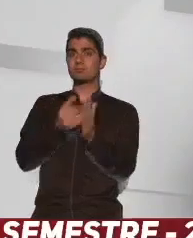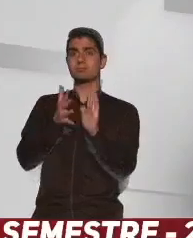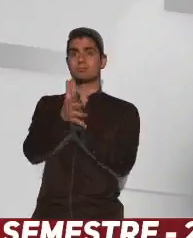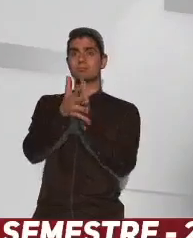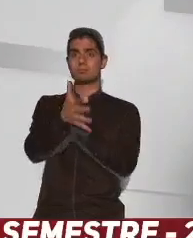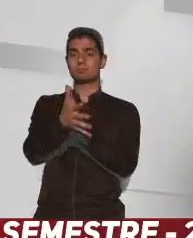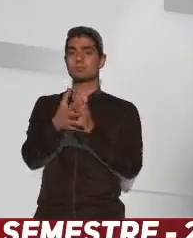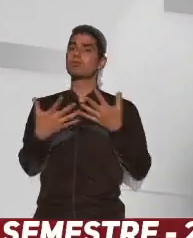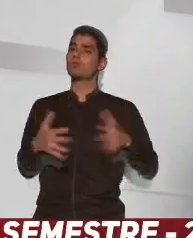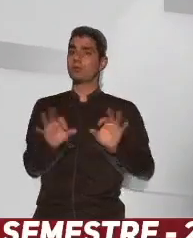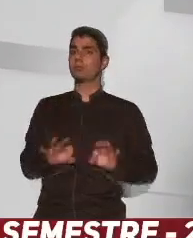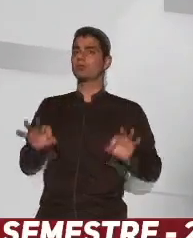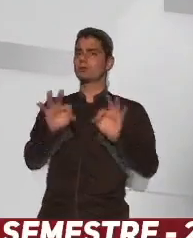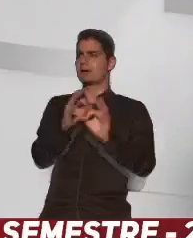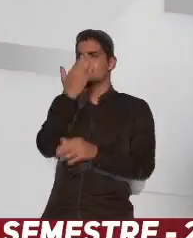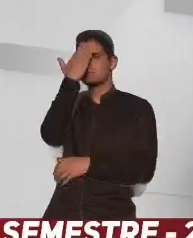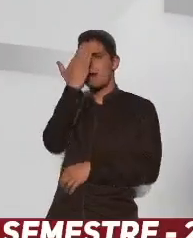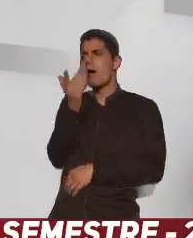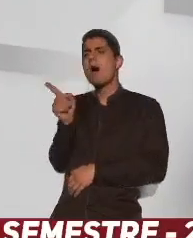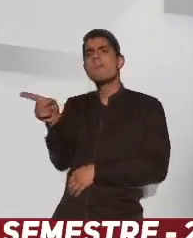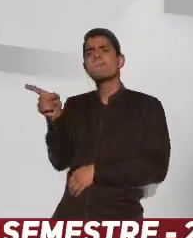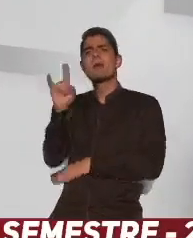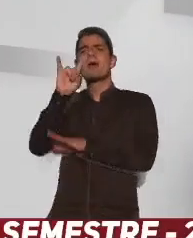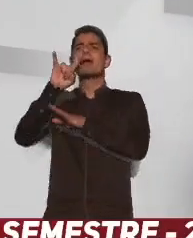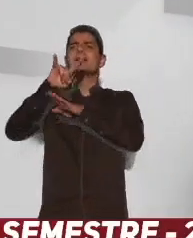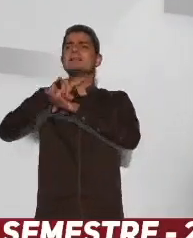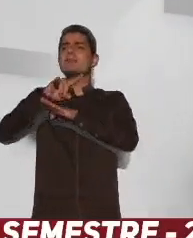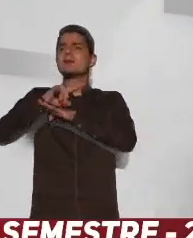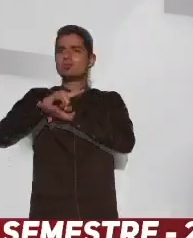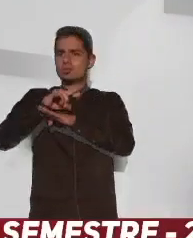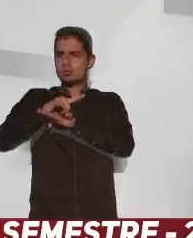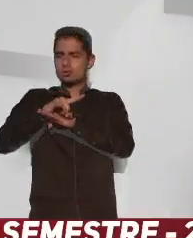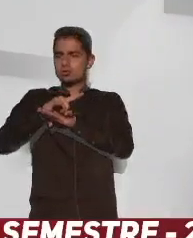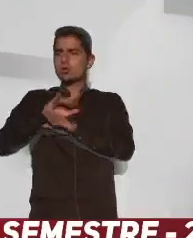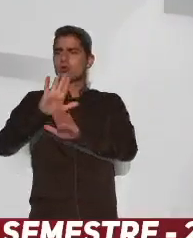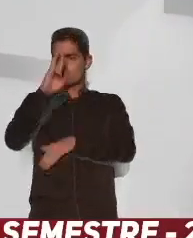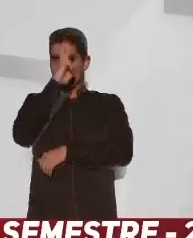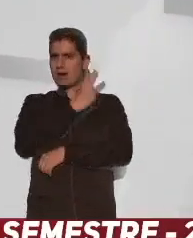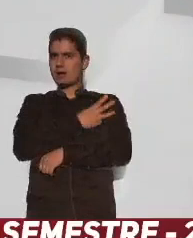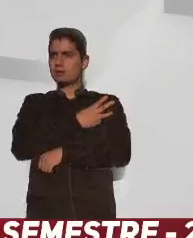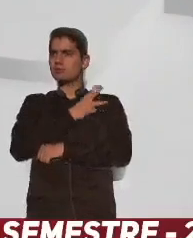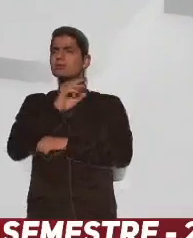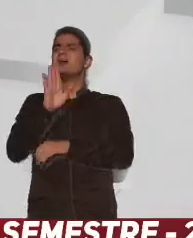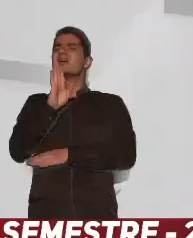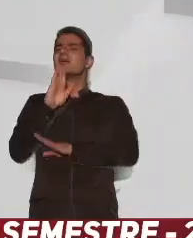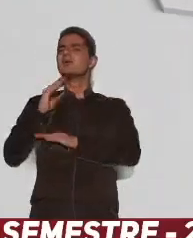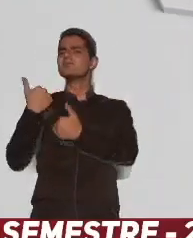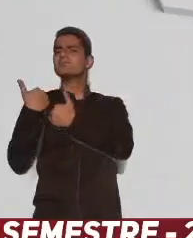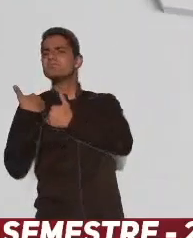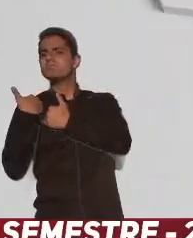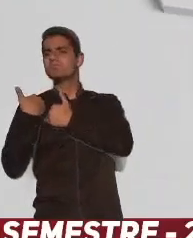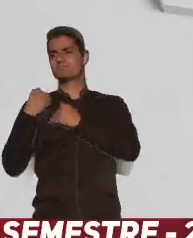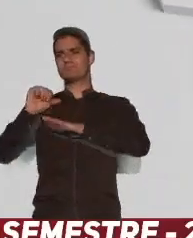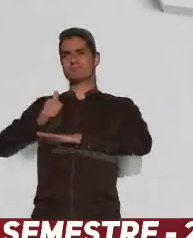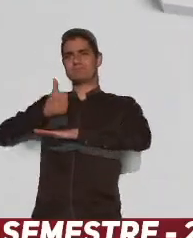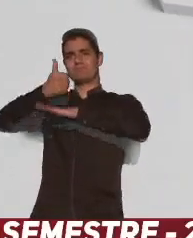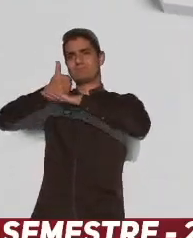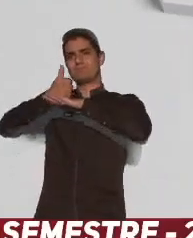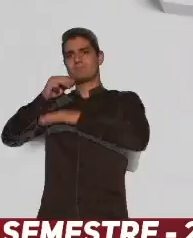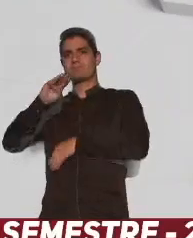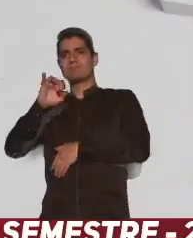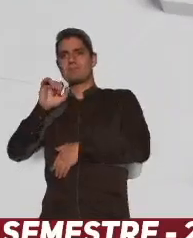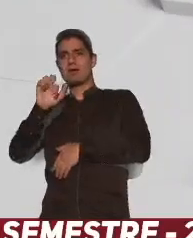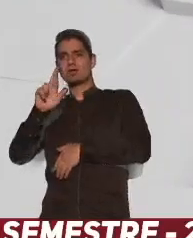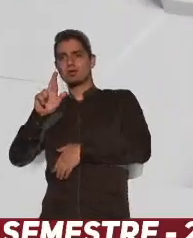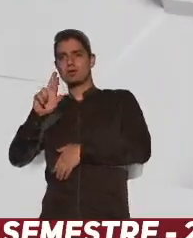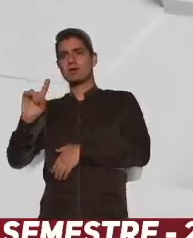de conocer la gestión que lidera la Inspección General del Ejército a cargo del señor Mayor General Juan Carlos Correa Consuegra, como delegado, teniendo en